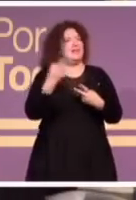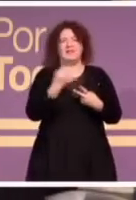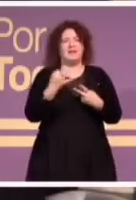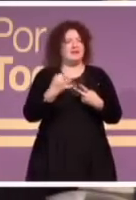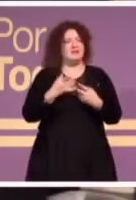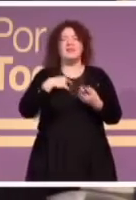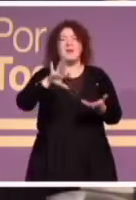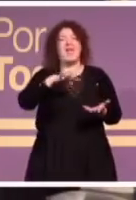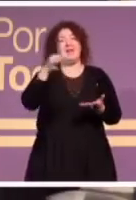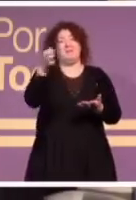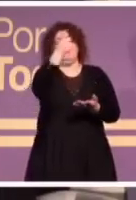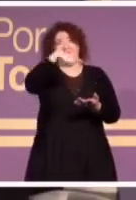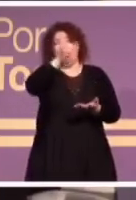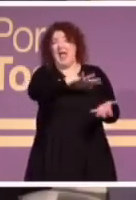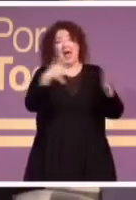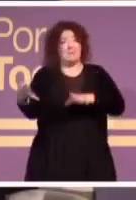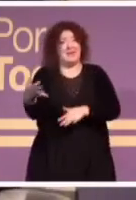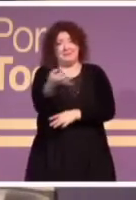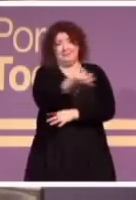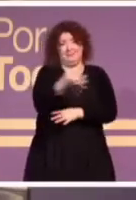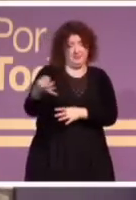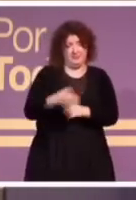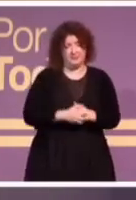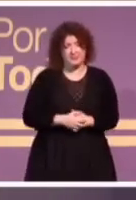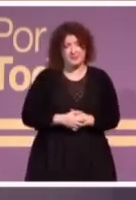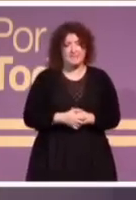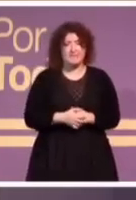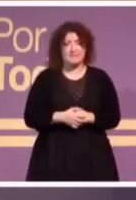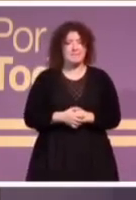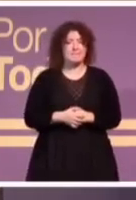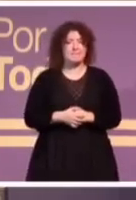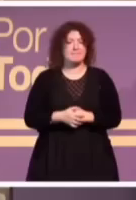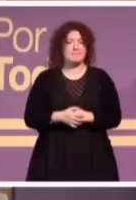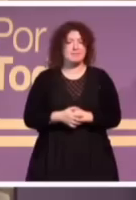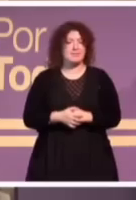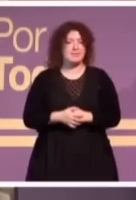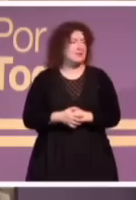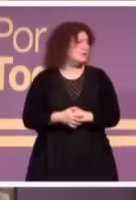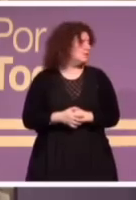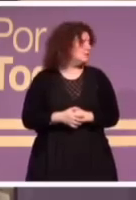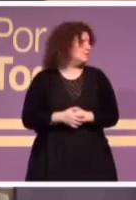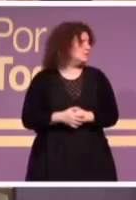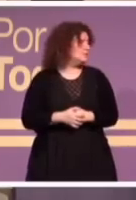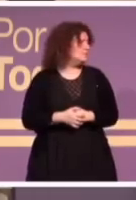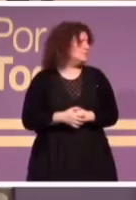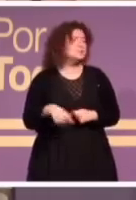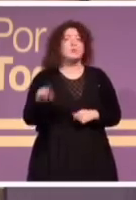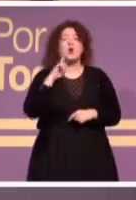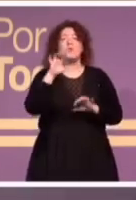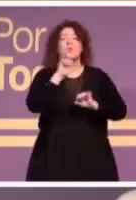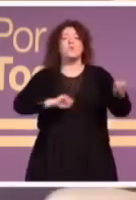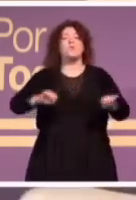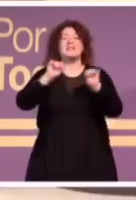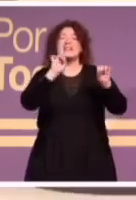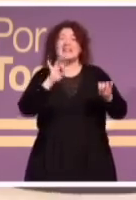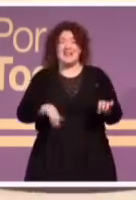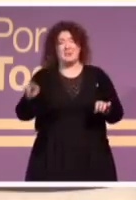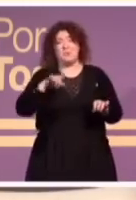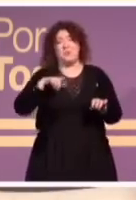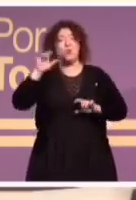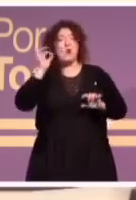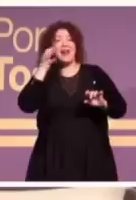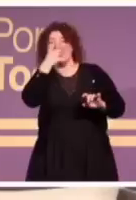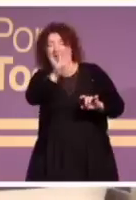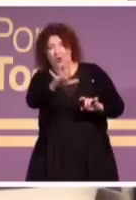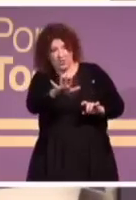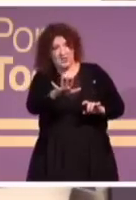correctamente aplicada. Pero que, compañeras, no solo permite proteger a las mujeres que denuncian, como